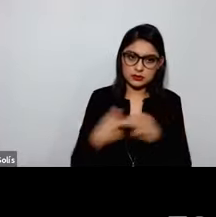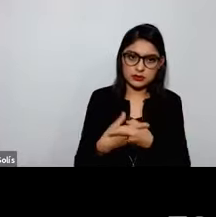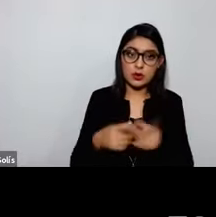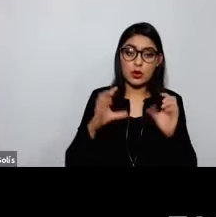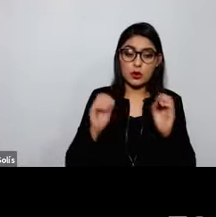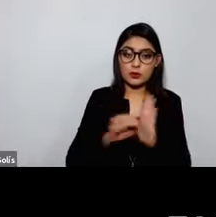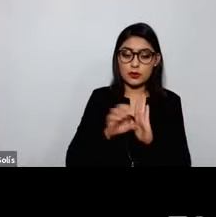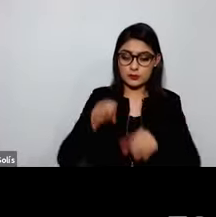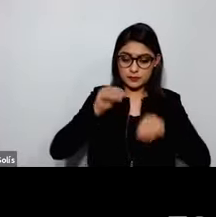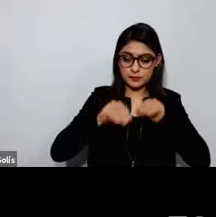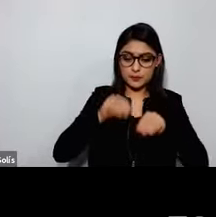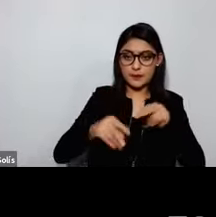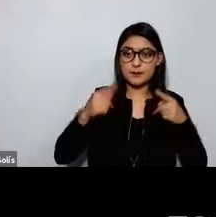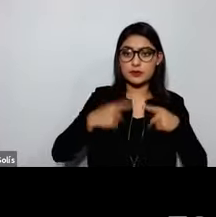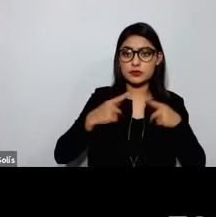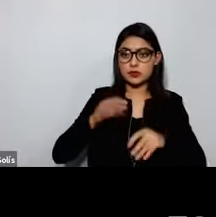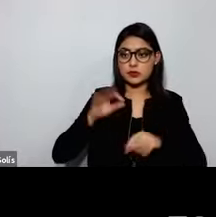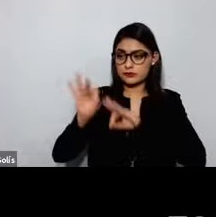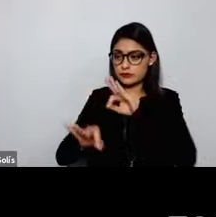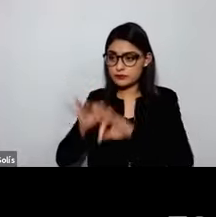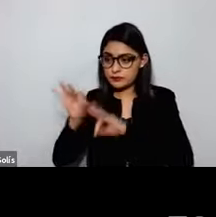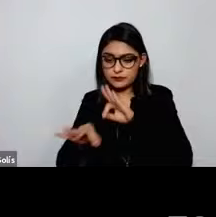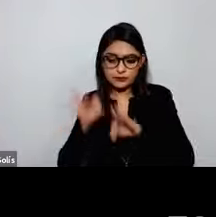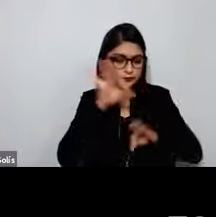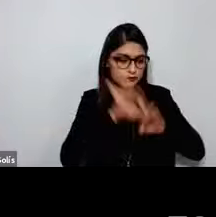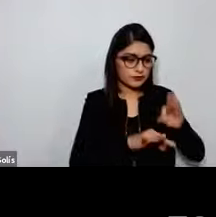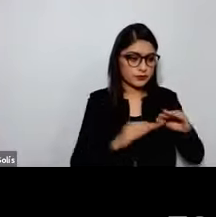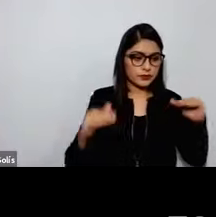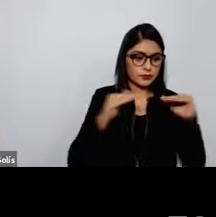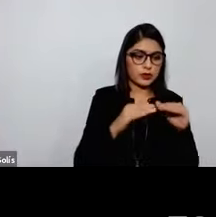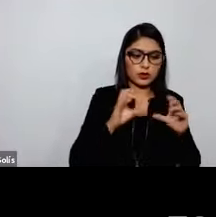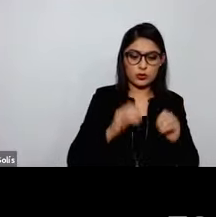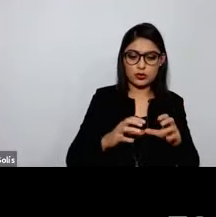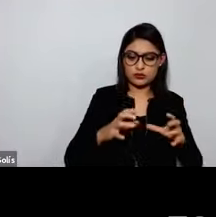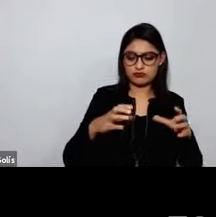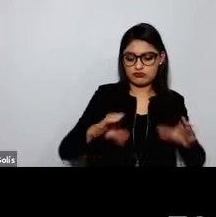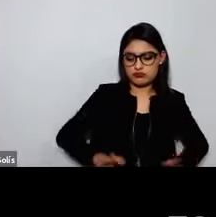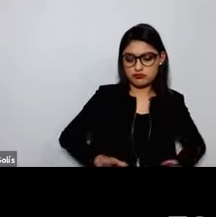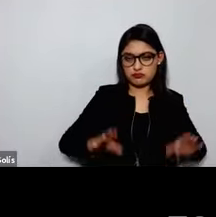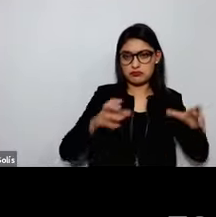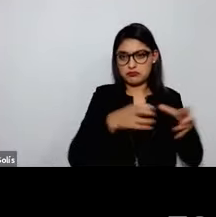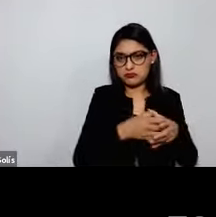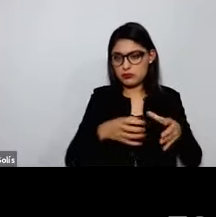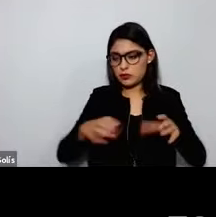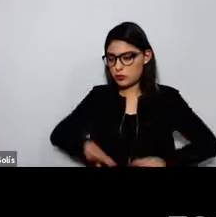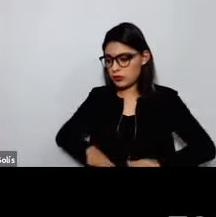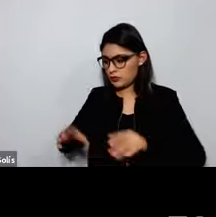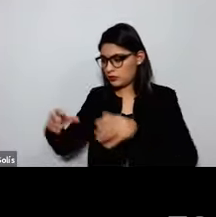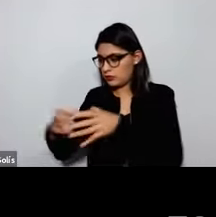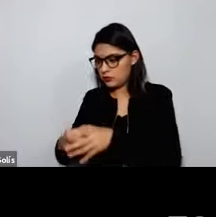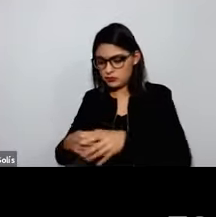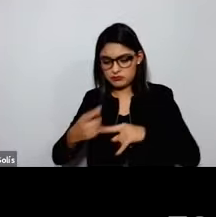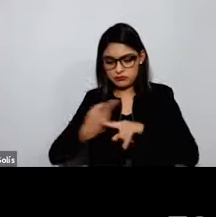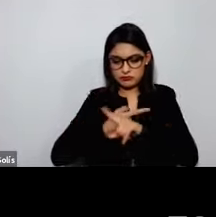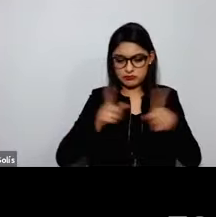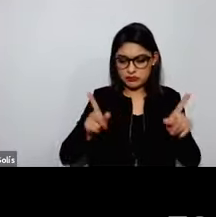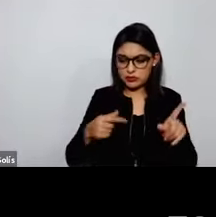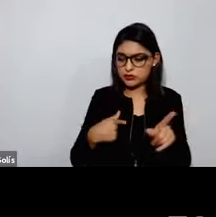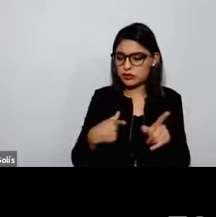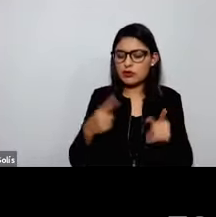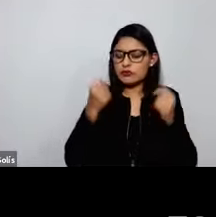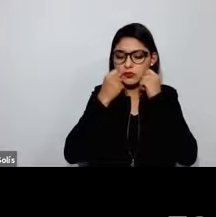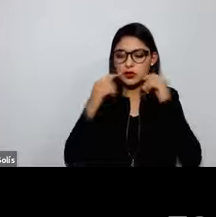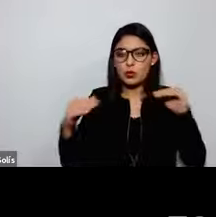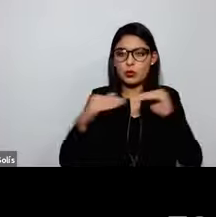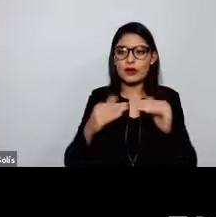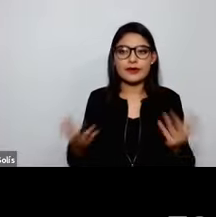personas que se encuentren en condiciones distintas o pertenezcan a diferentes categorías. En consecuencia, si bien el legislador ordinario está obligado a